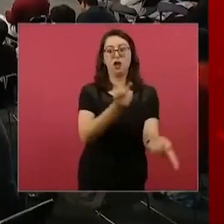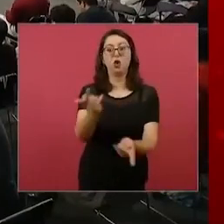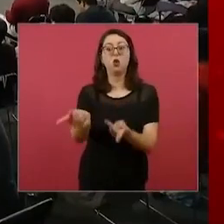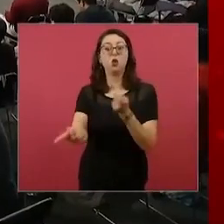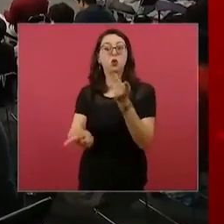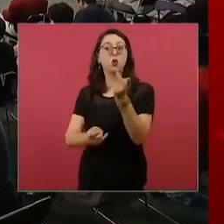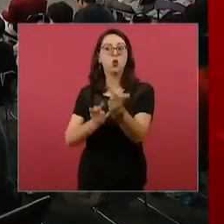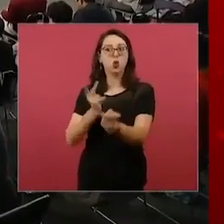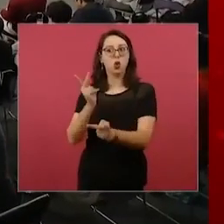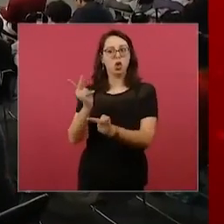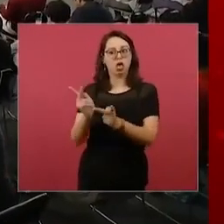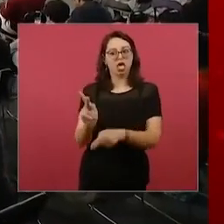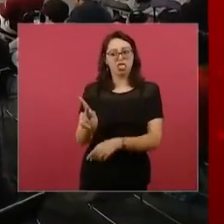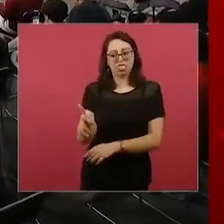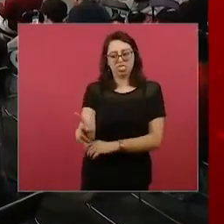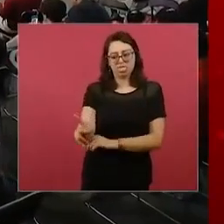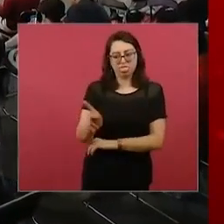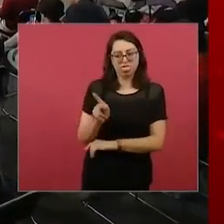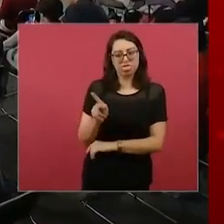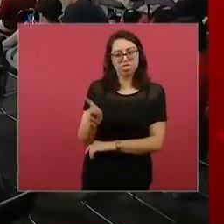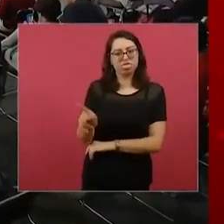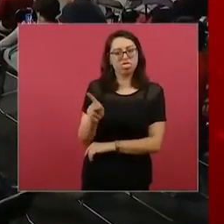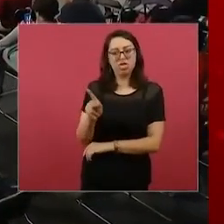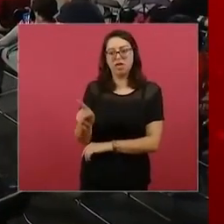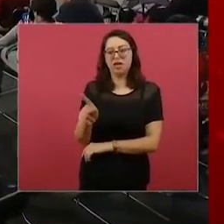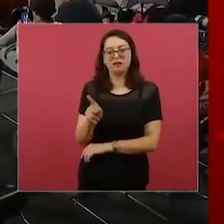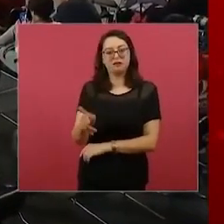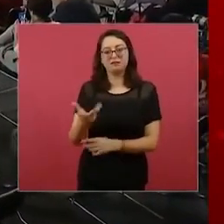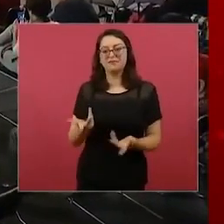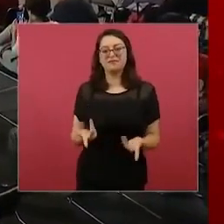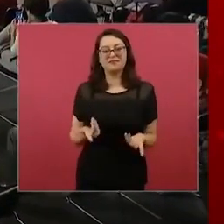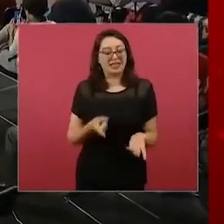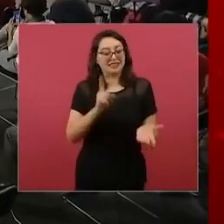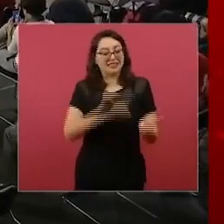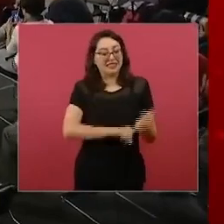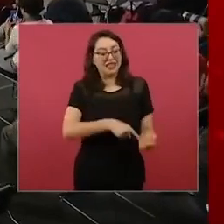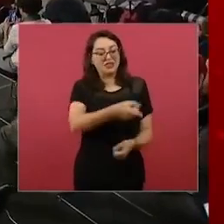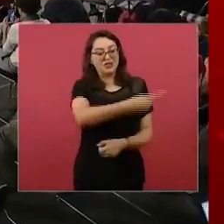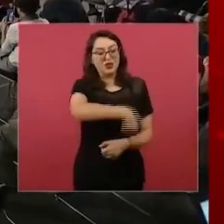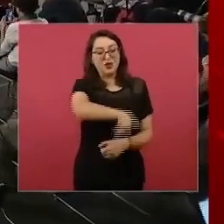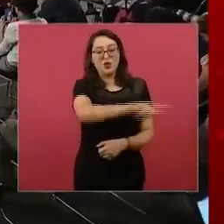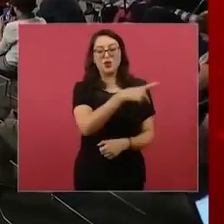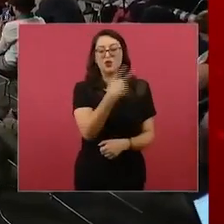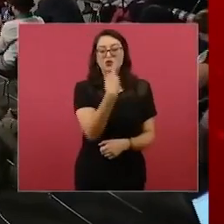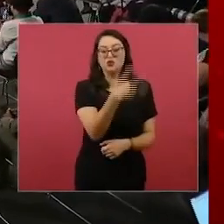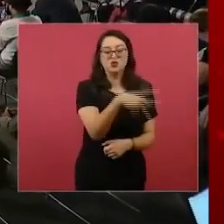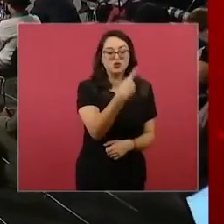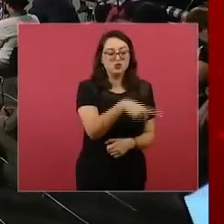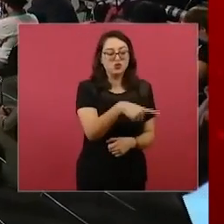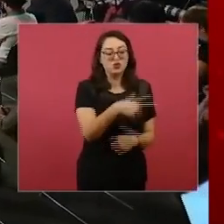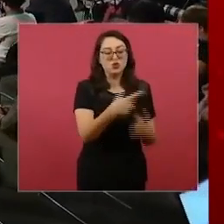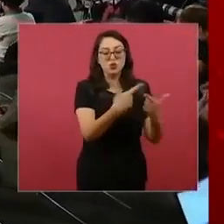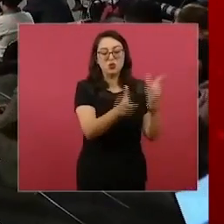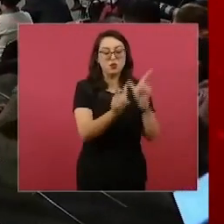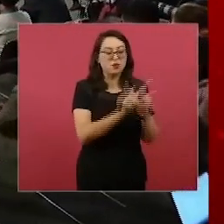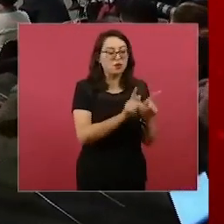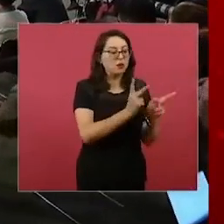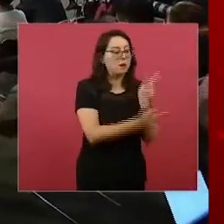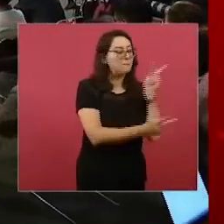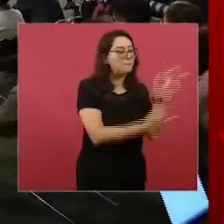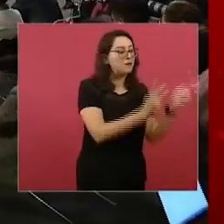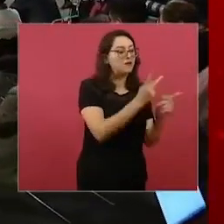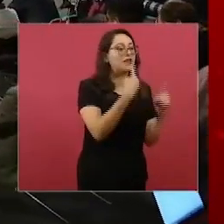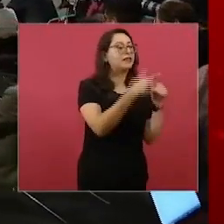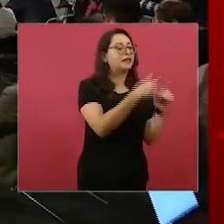lo apremiante es saber qué van a hacer con las medidas de protección hacia las personas periodistas cuyos datos fueron filtrados.